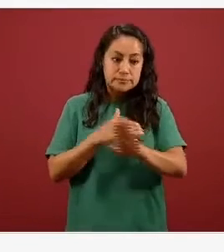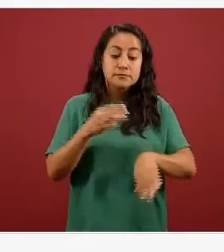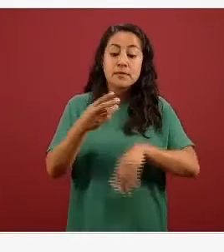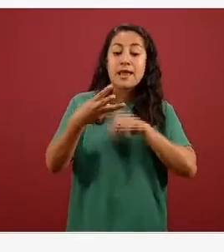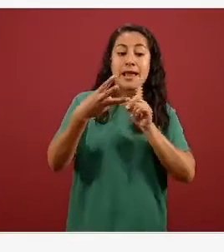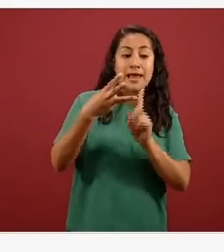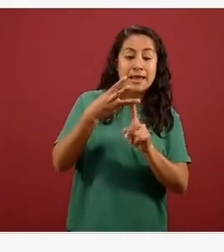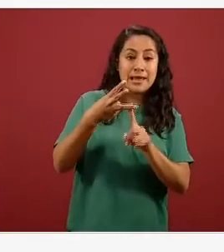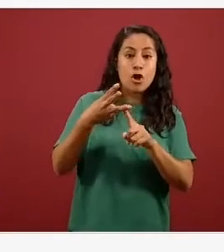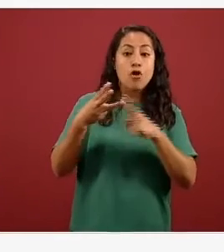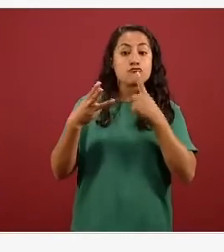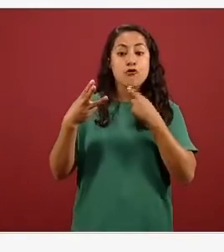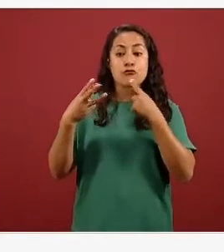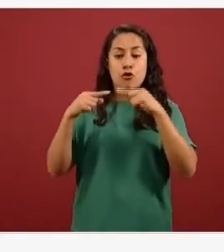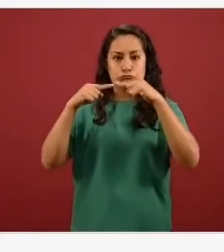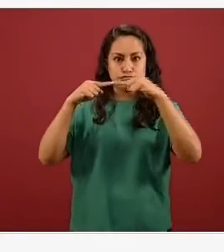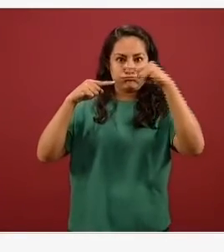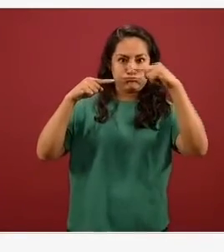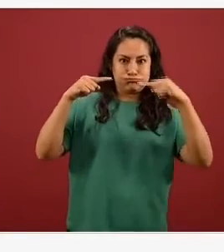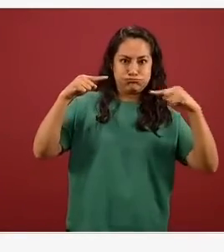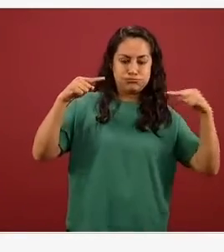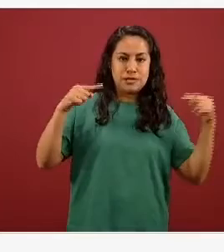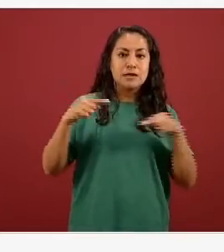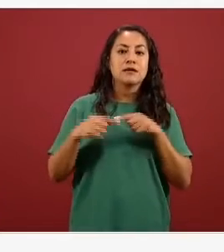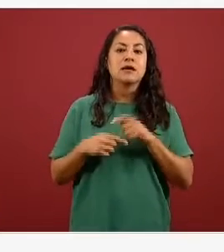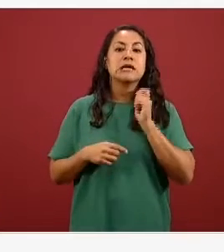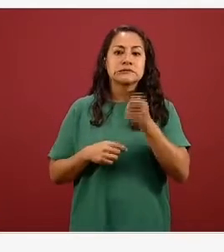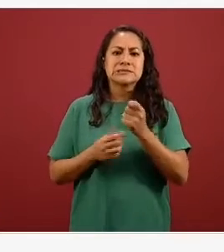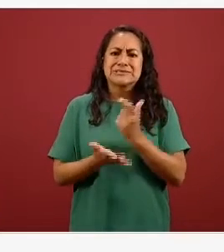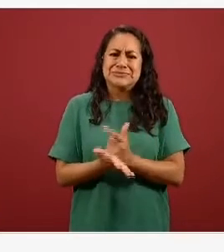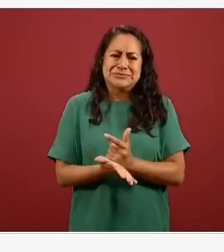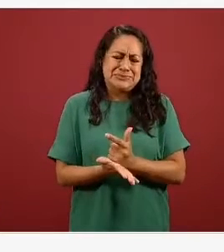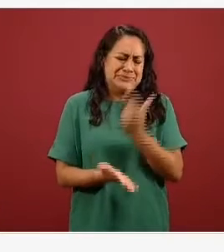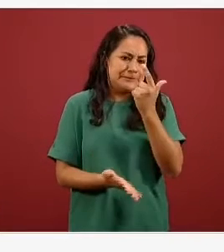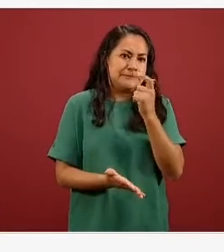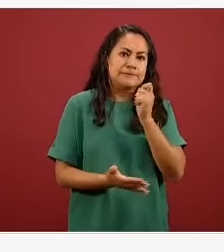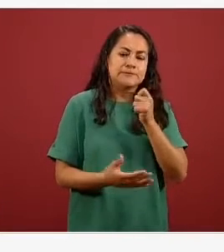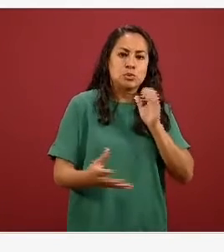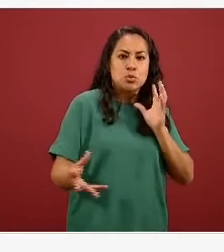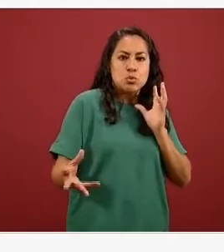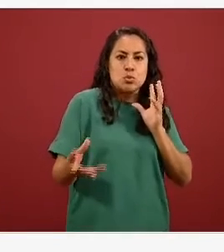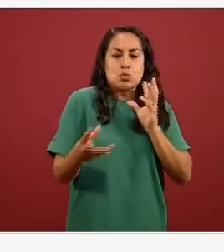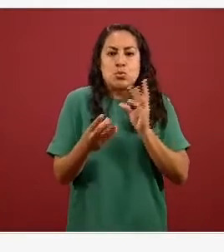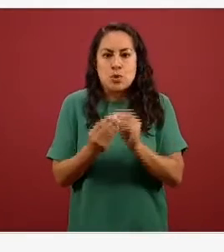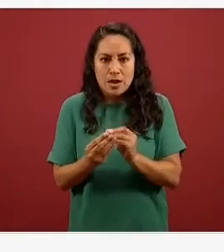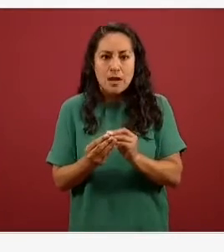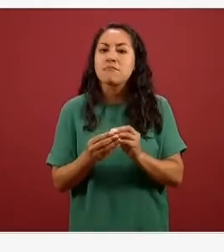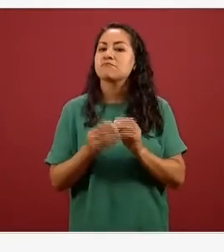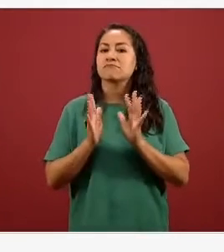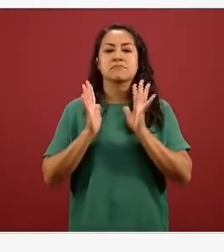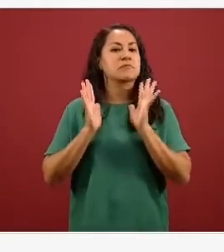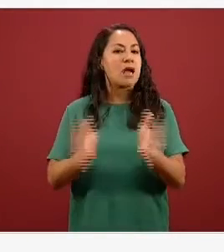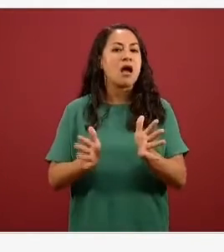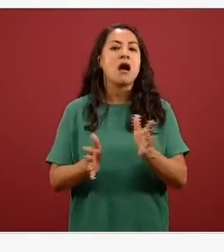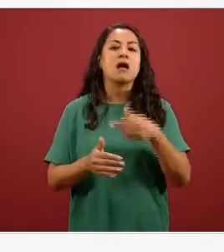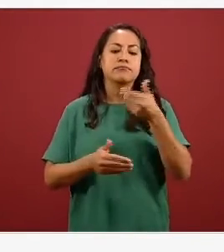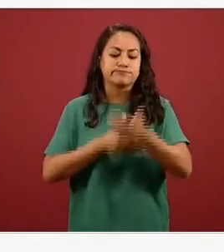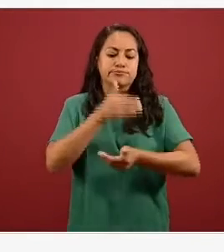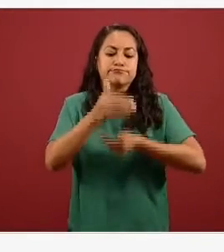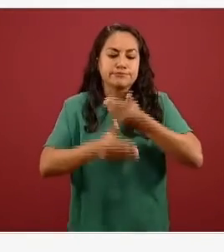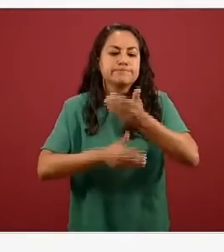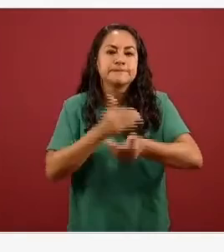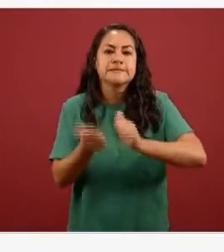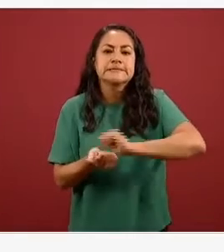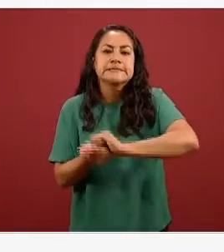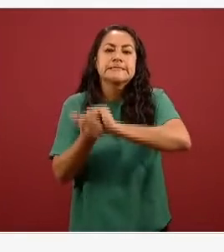roja, los graves acumulados, es decir, aquellos que ya presentaron una evolución que los llevó a